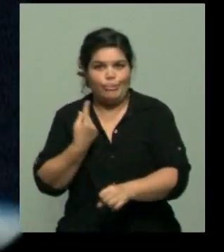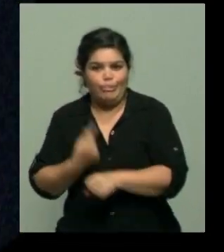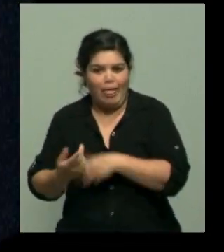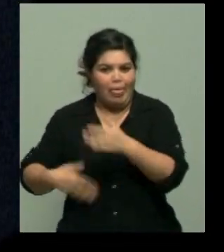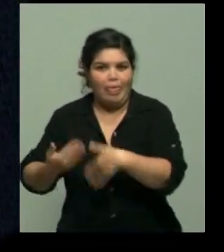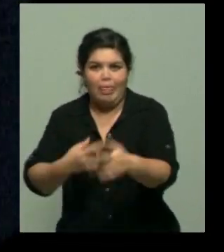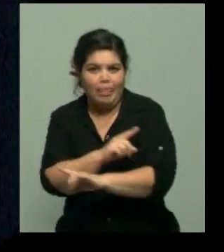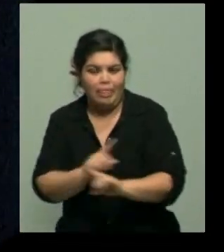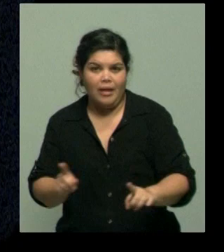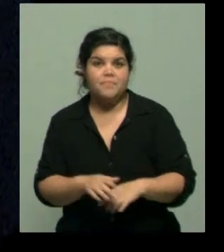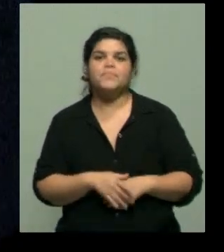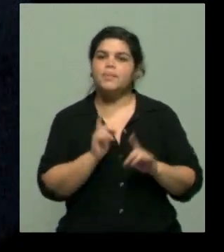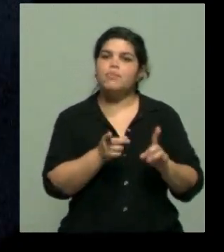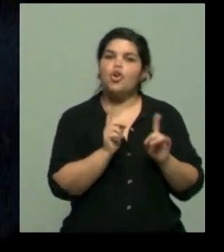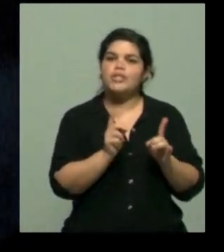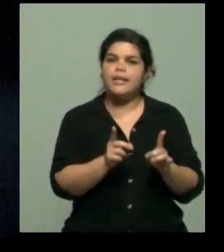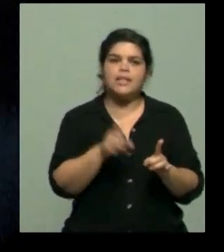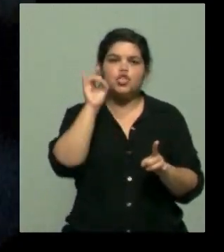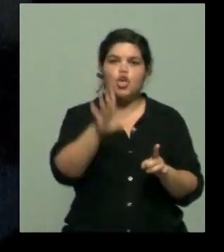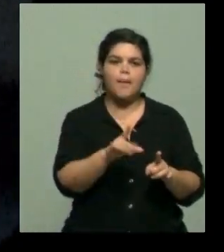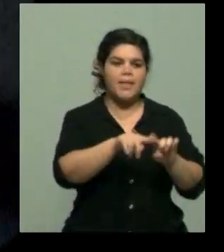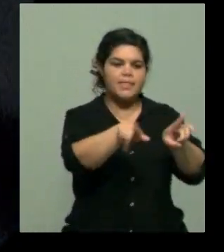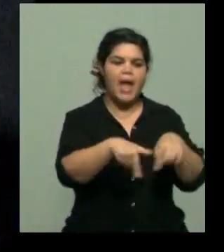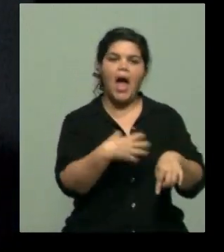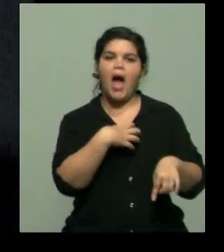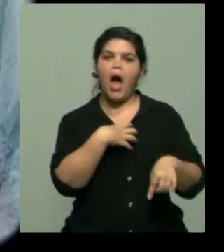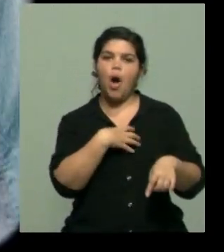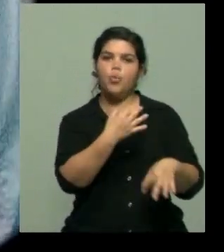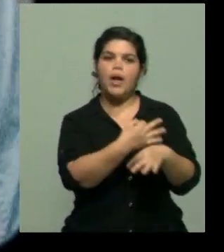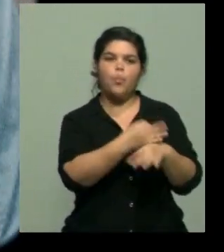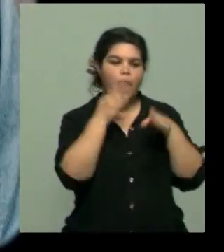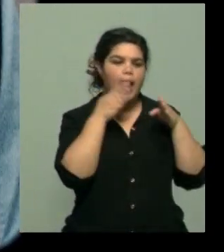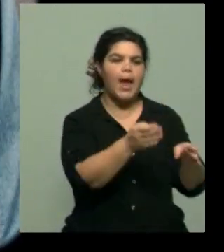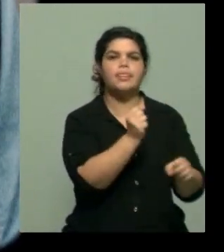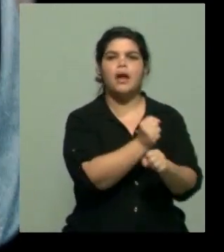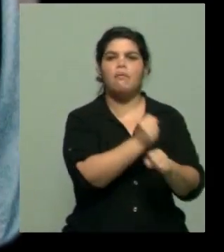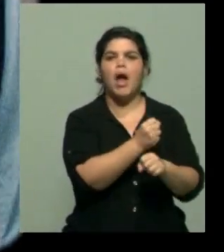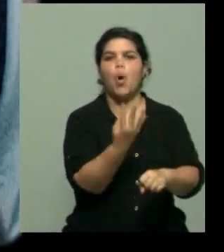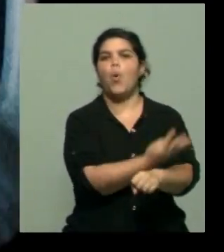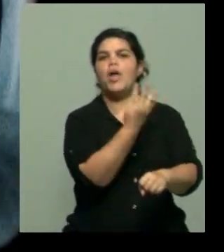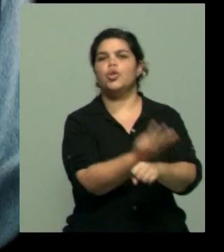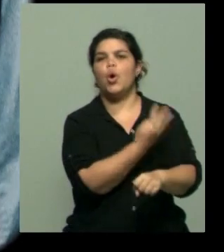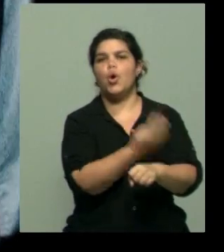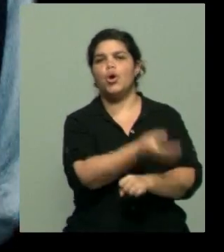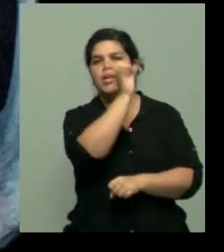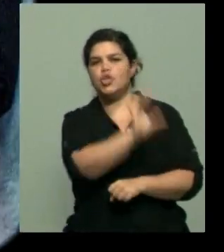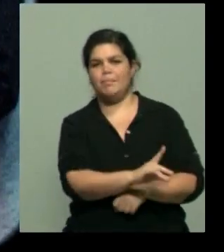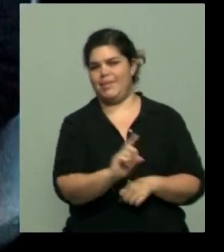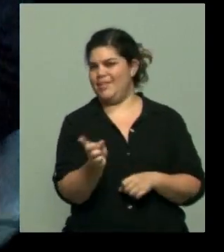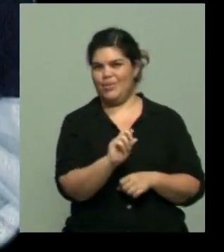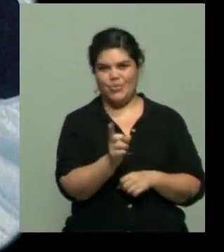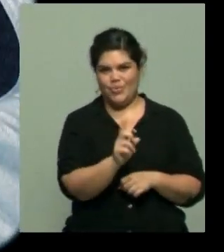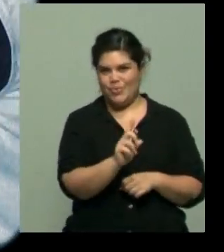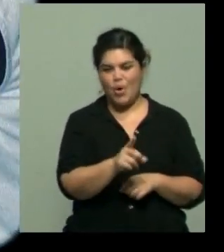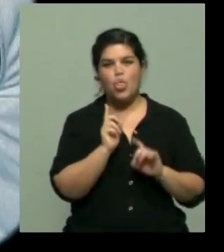ese es un concepto que generalmente la sociedad tiene, que cree que son las 4 horas de clases y nada más, y el docente